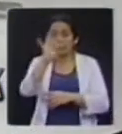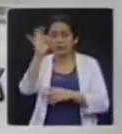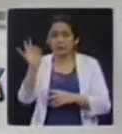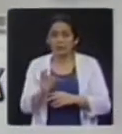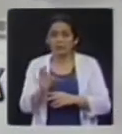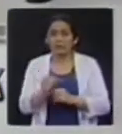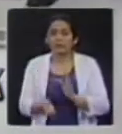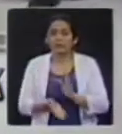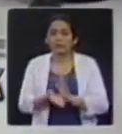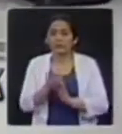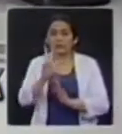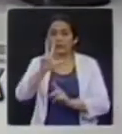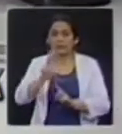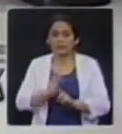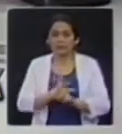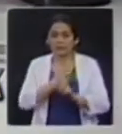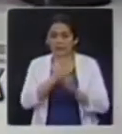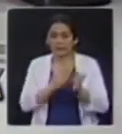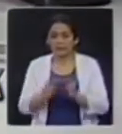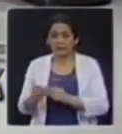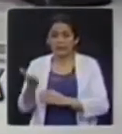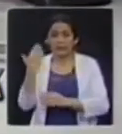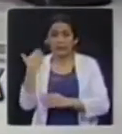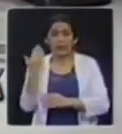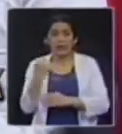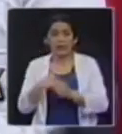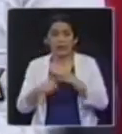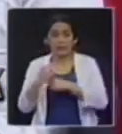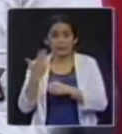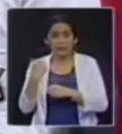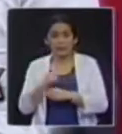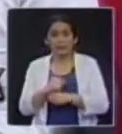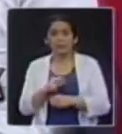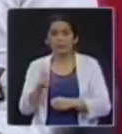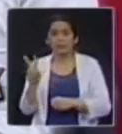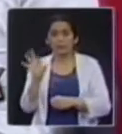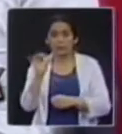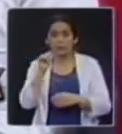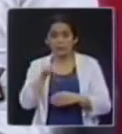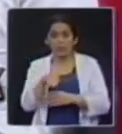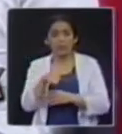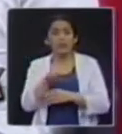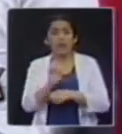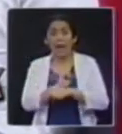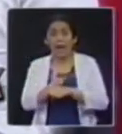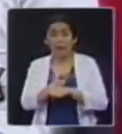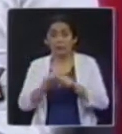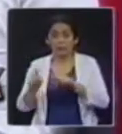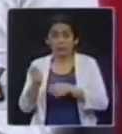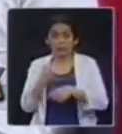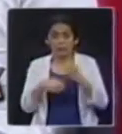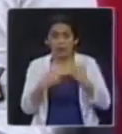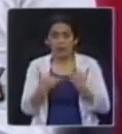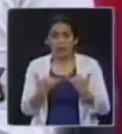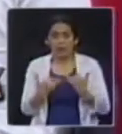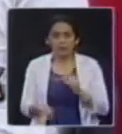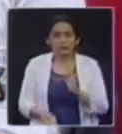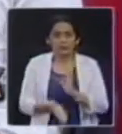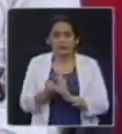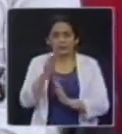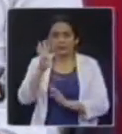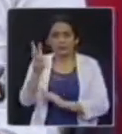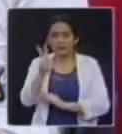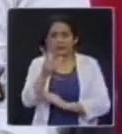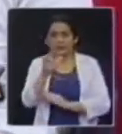6 meses. El año pasado, de enero a junio, se comercializaron 29.000 vehículos. Este año vamos por los 43.000